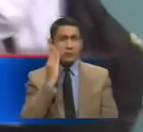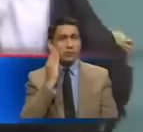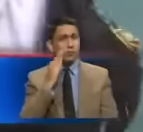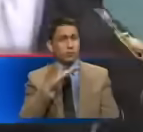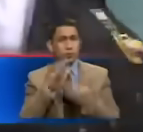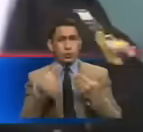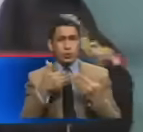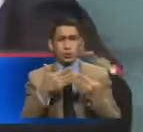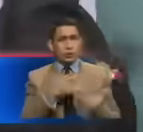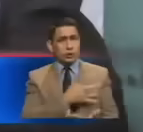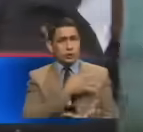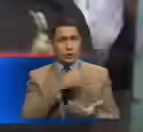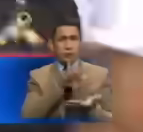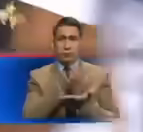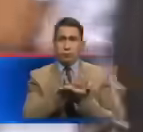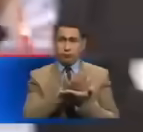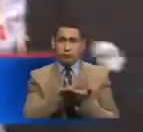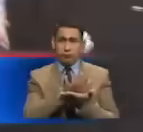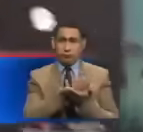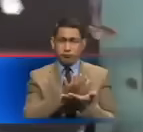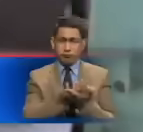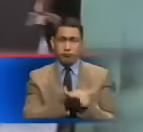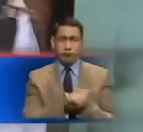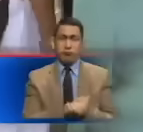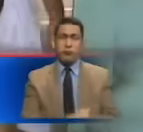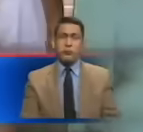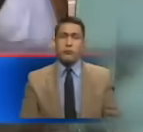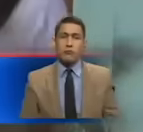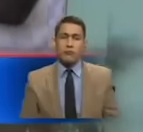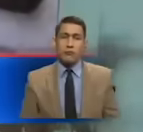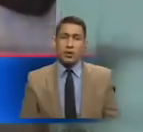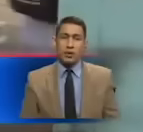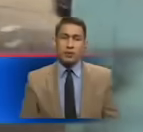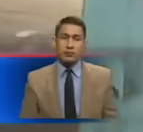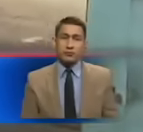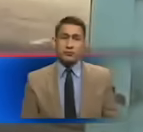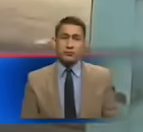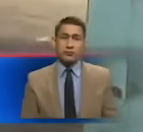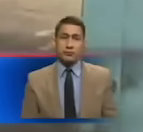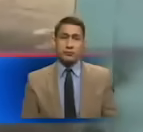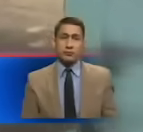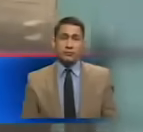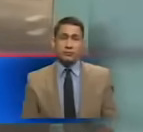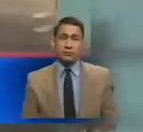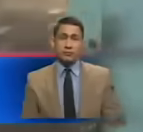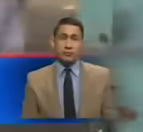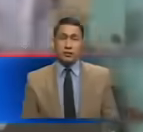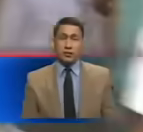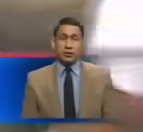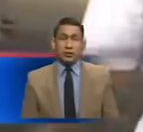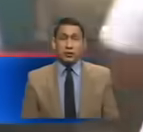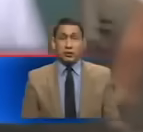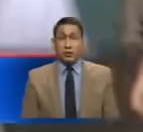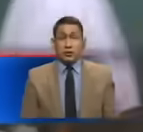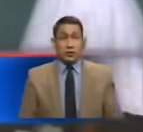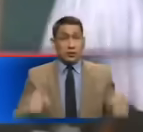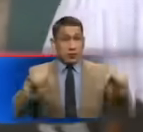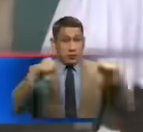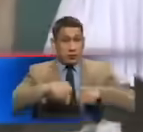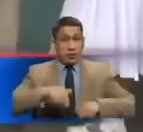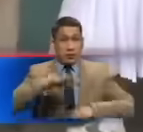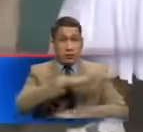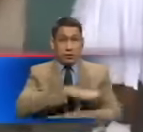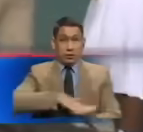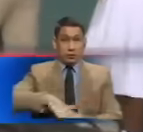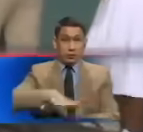forma paulatinamente colaborar en diferentes unidades educativas. ¿Ese plan retorno lo realizan en todo lo que es la parte del distrito? En